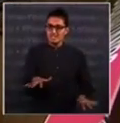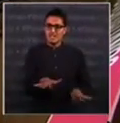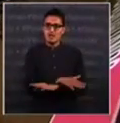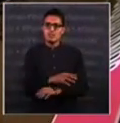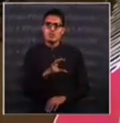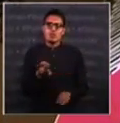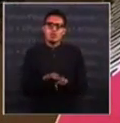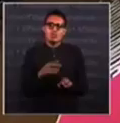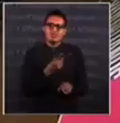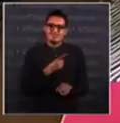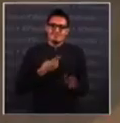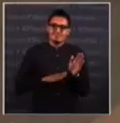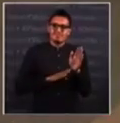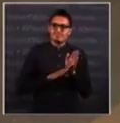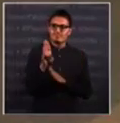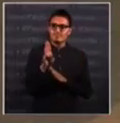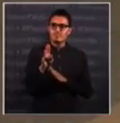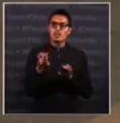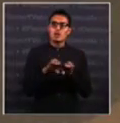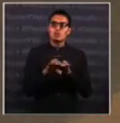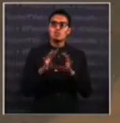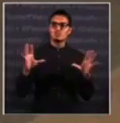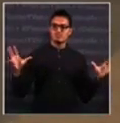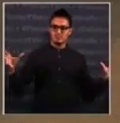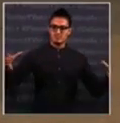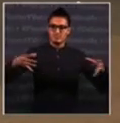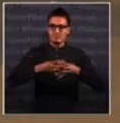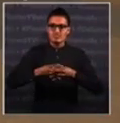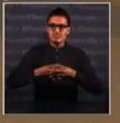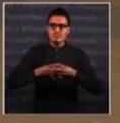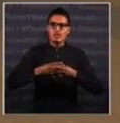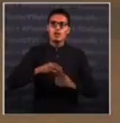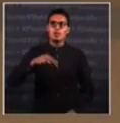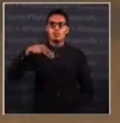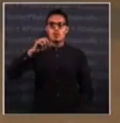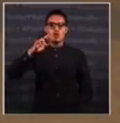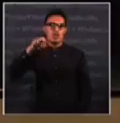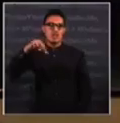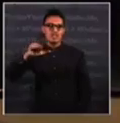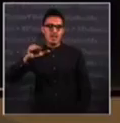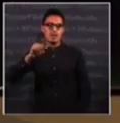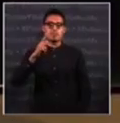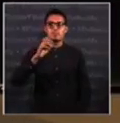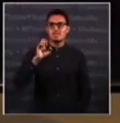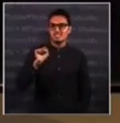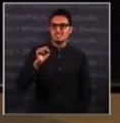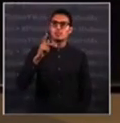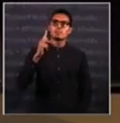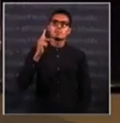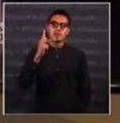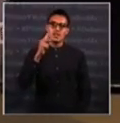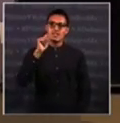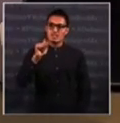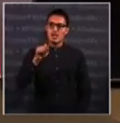radica en la coalición de Morena, PES y PT. Un cambio que realmente dé